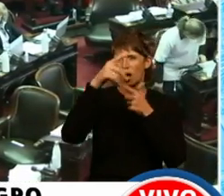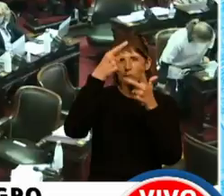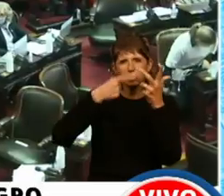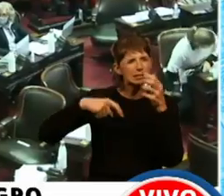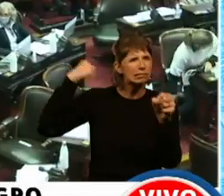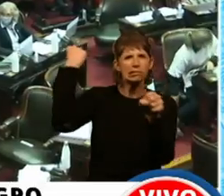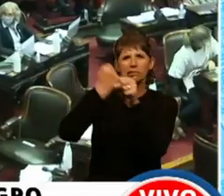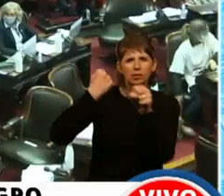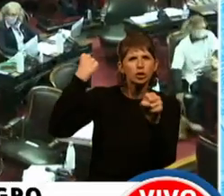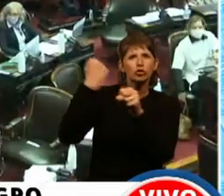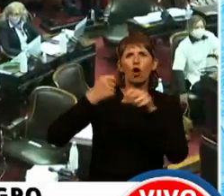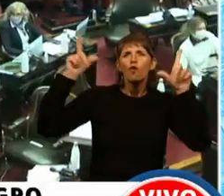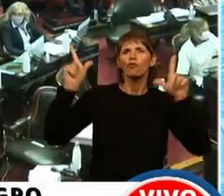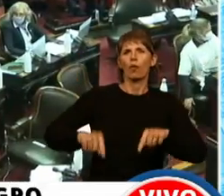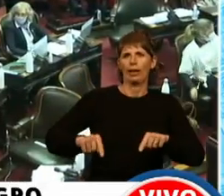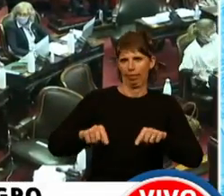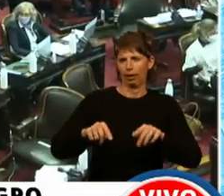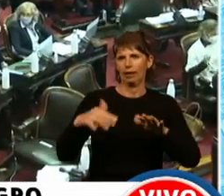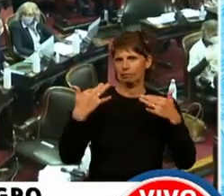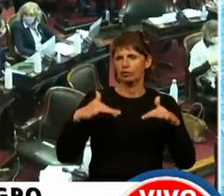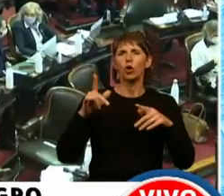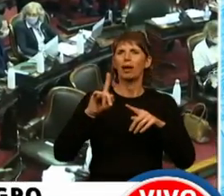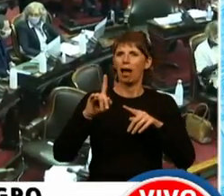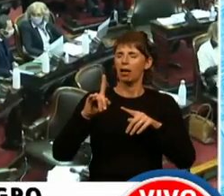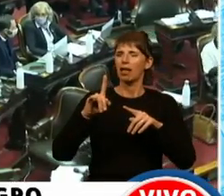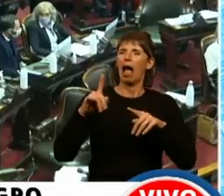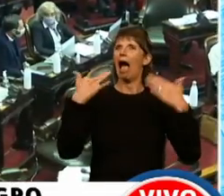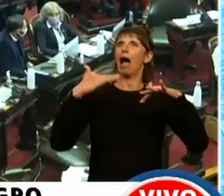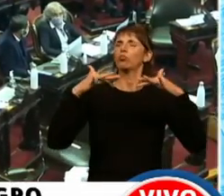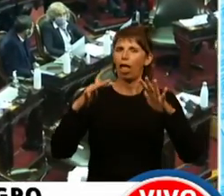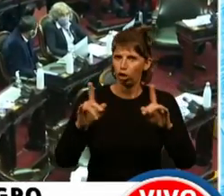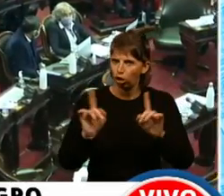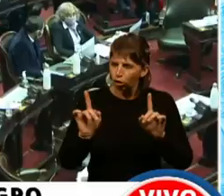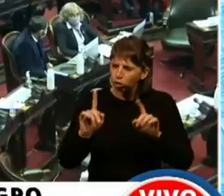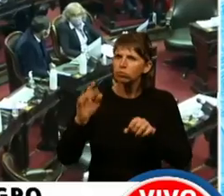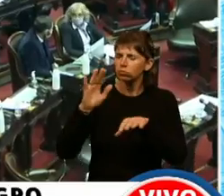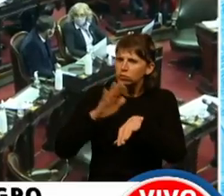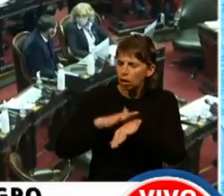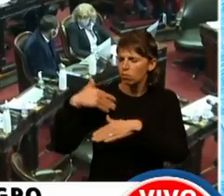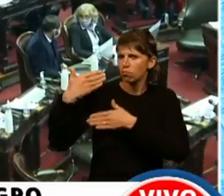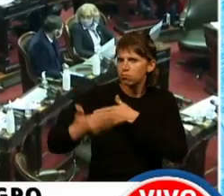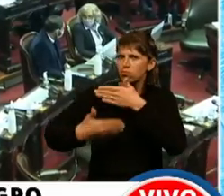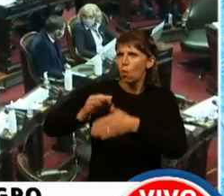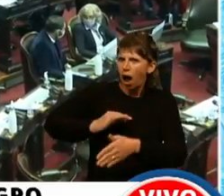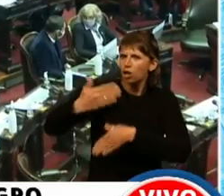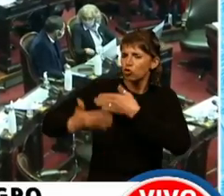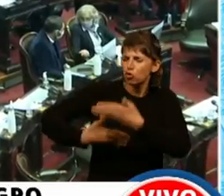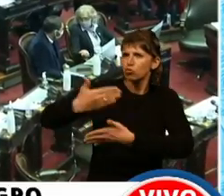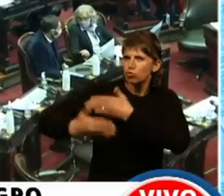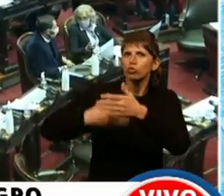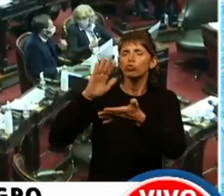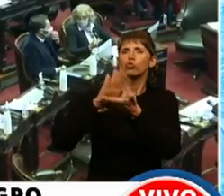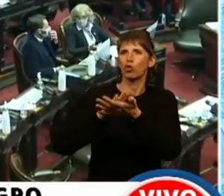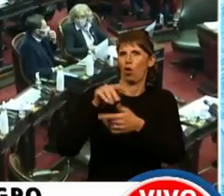y no de apuro y en varios años en esta iniciativa como también el acompañamiento